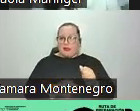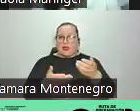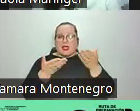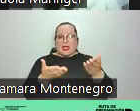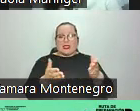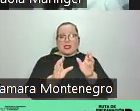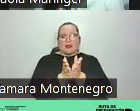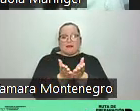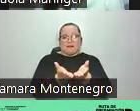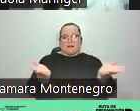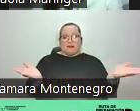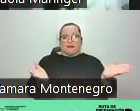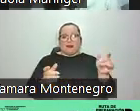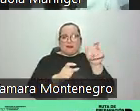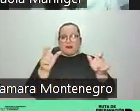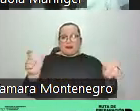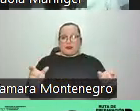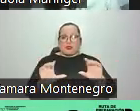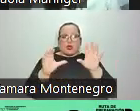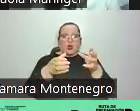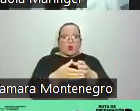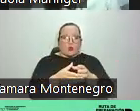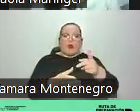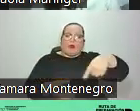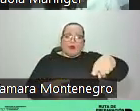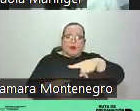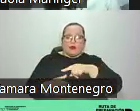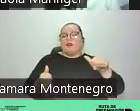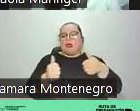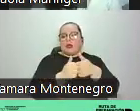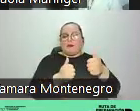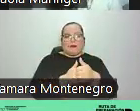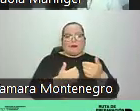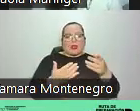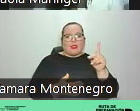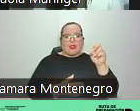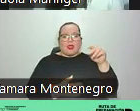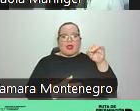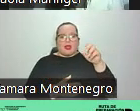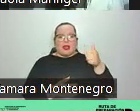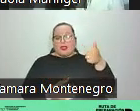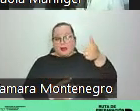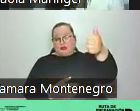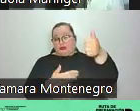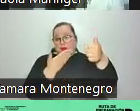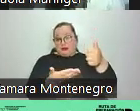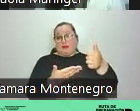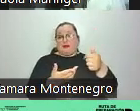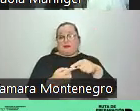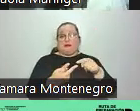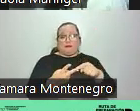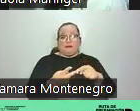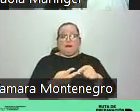esta presentación que ver aquí es el equipo que lo conforma. Ya, como es principalmente Daniela Pérez, quien es la directora de experiencia de estudiantes